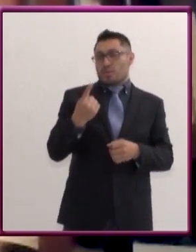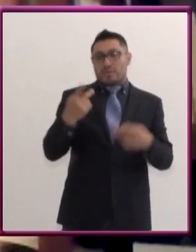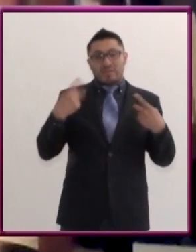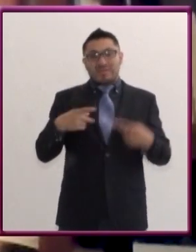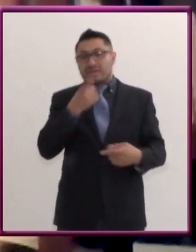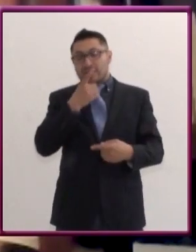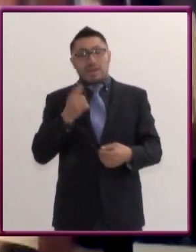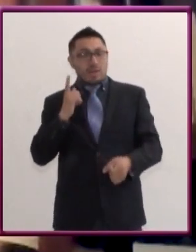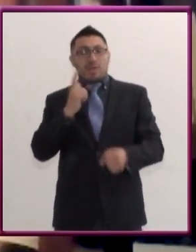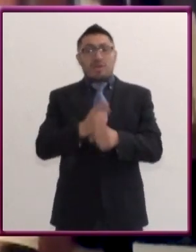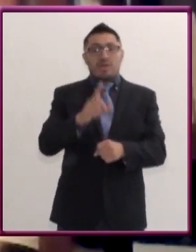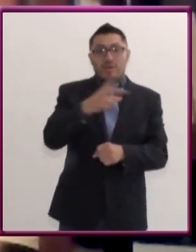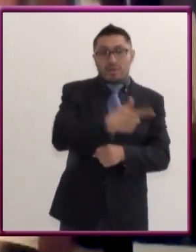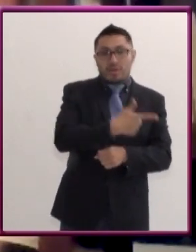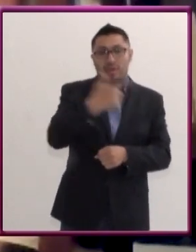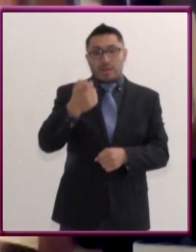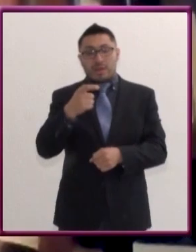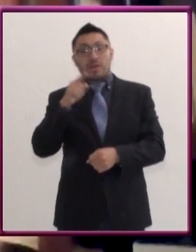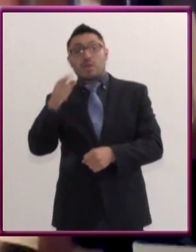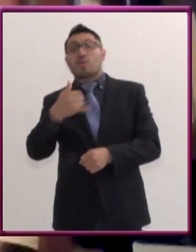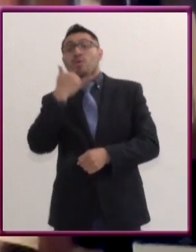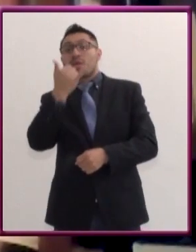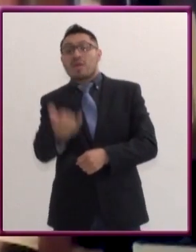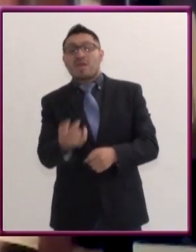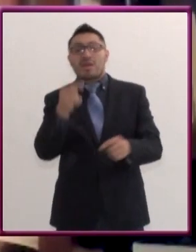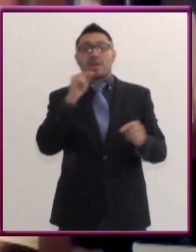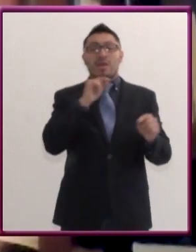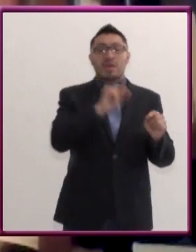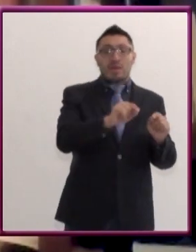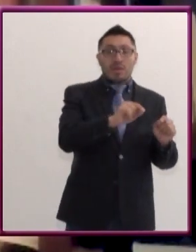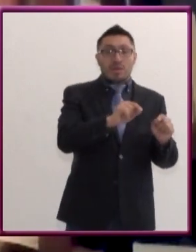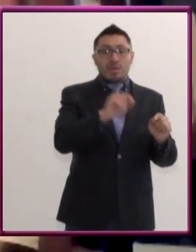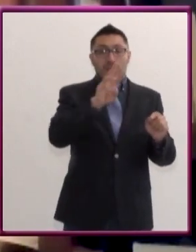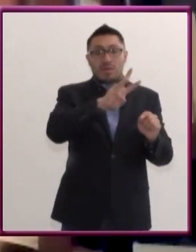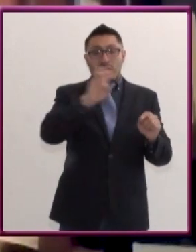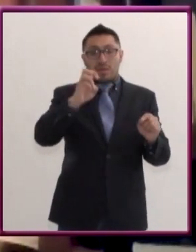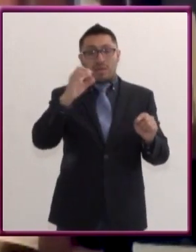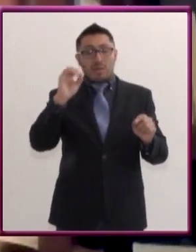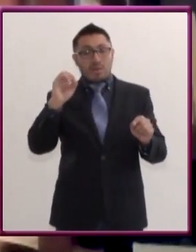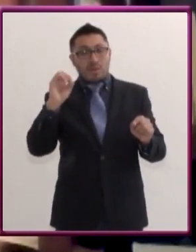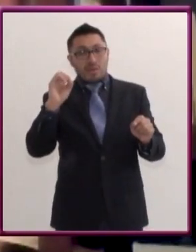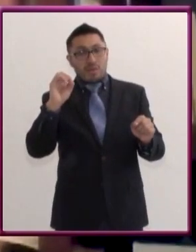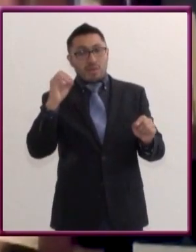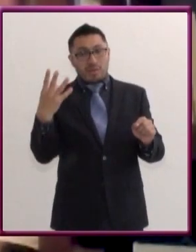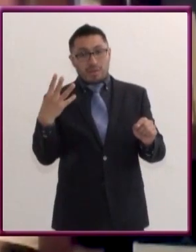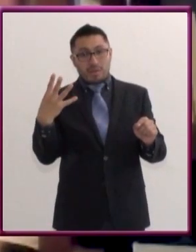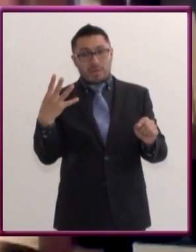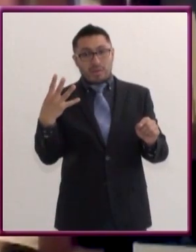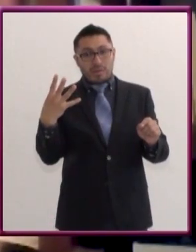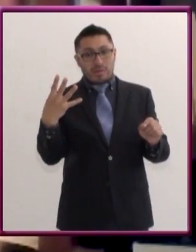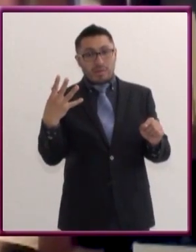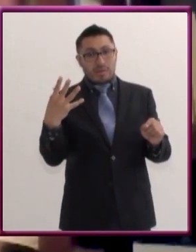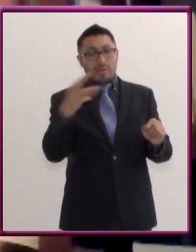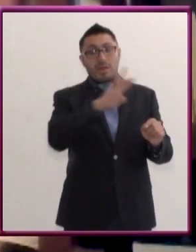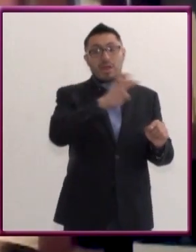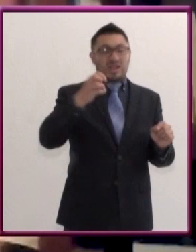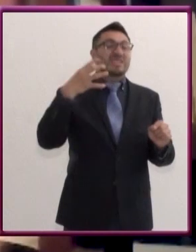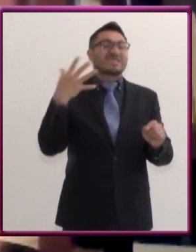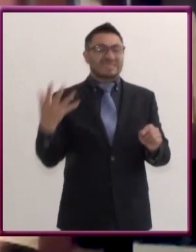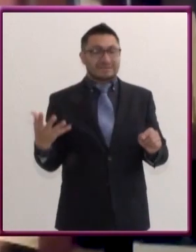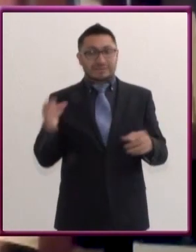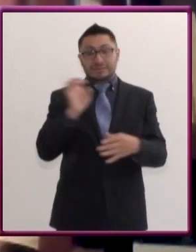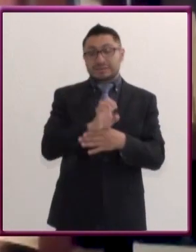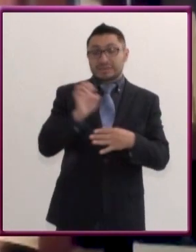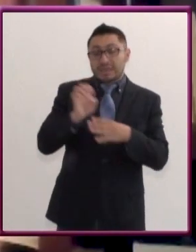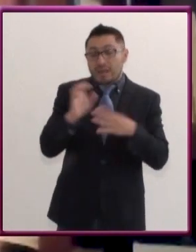700, y después salió otra publicación, te equivocaste en la posición 305. Entonces,